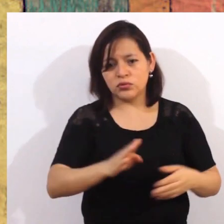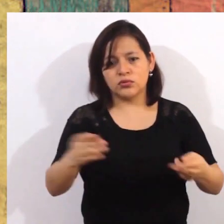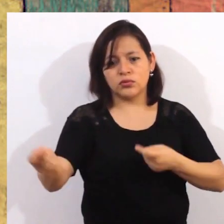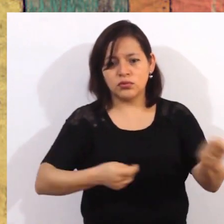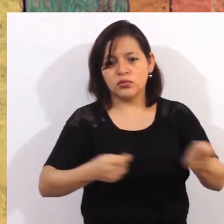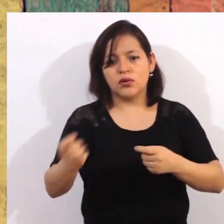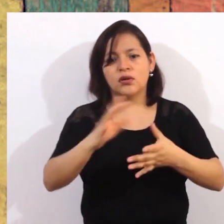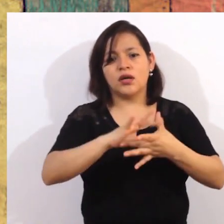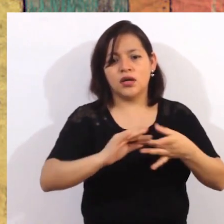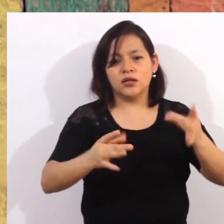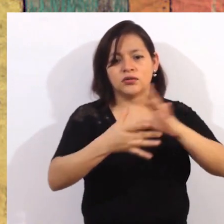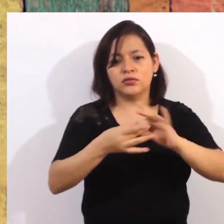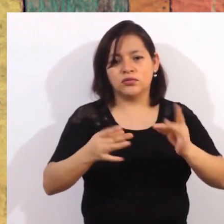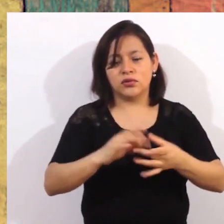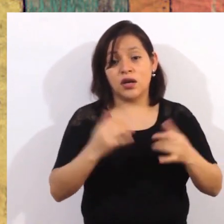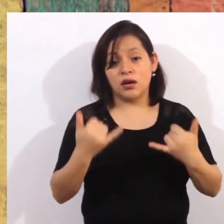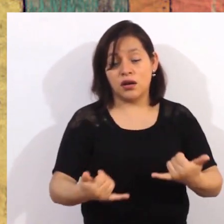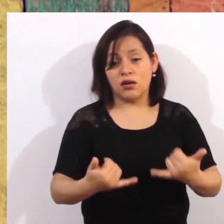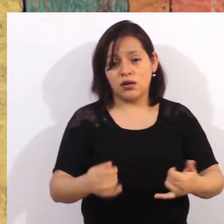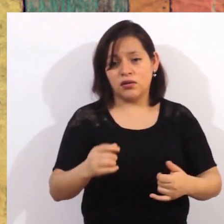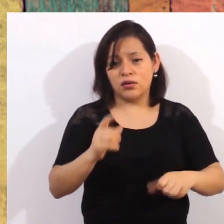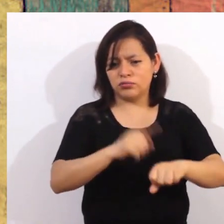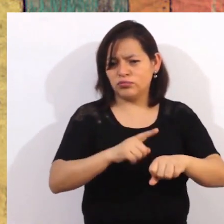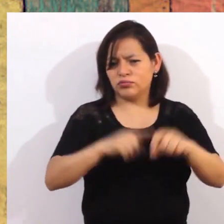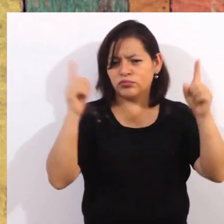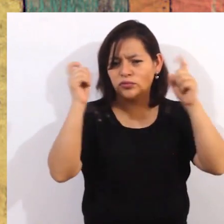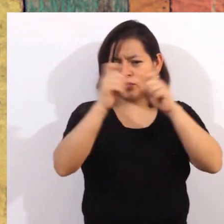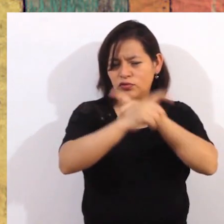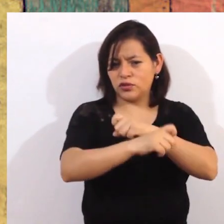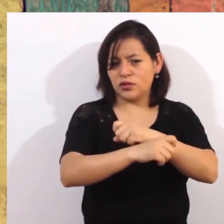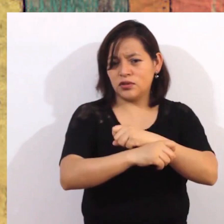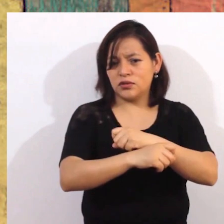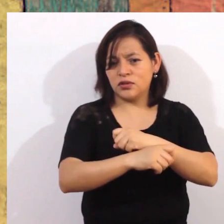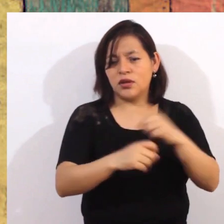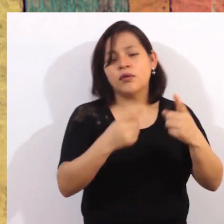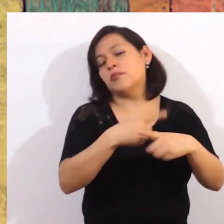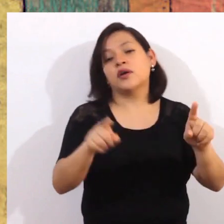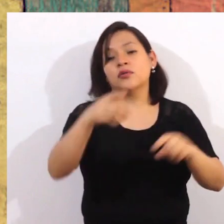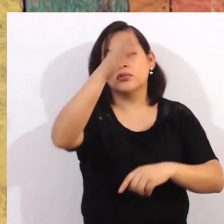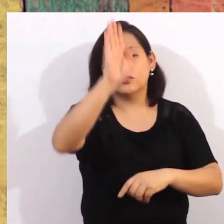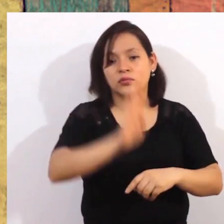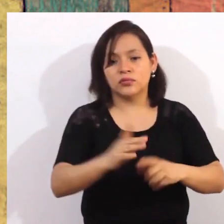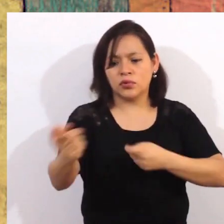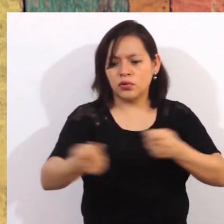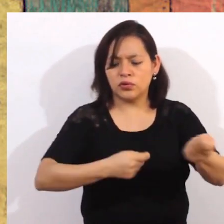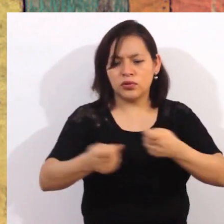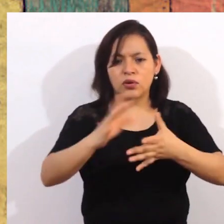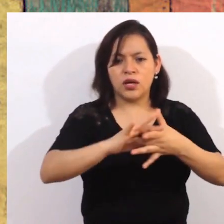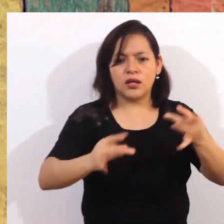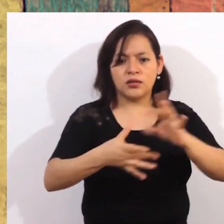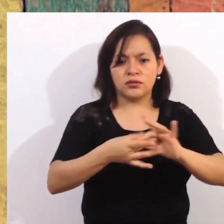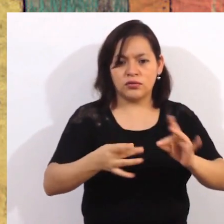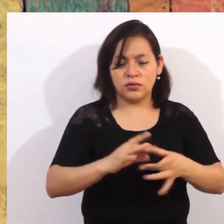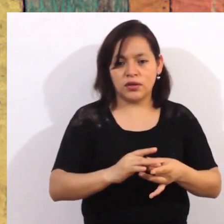la historia. Son momentos difíciles, de mucha presión, pero Dios controla la historia. Y